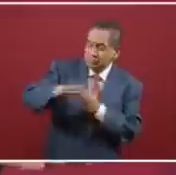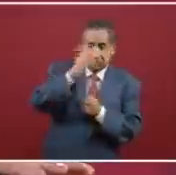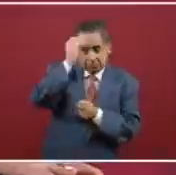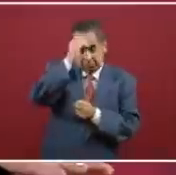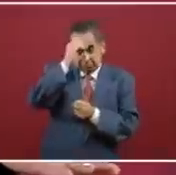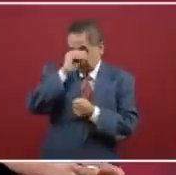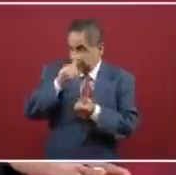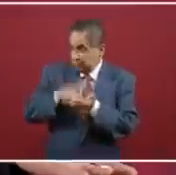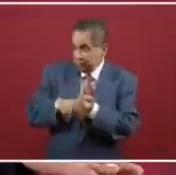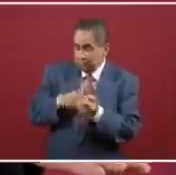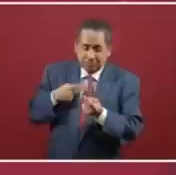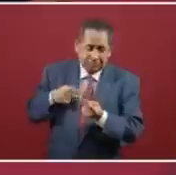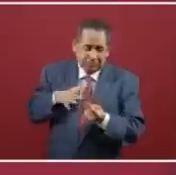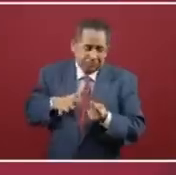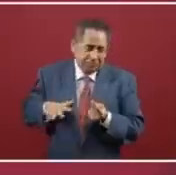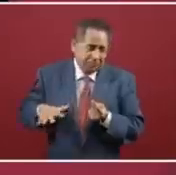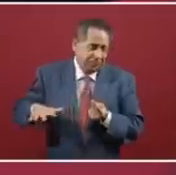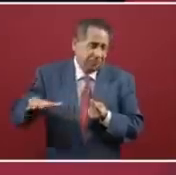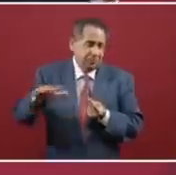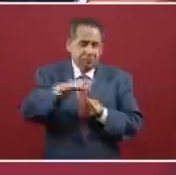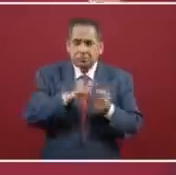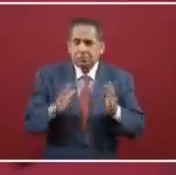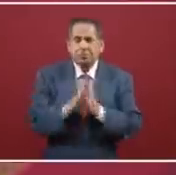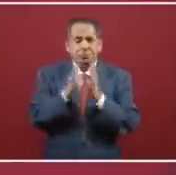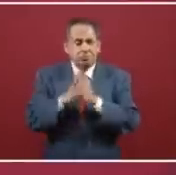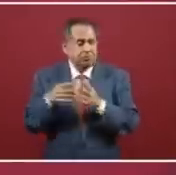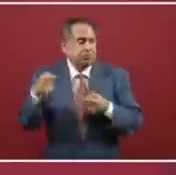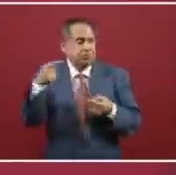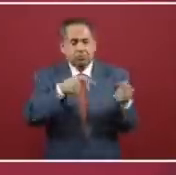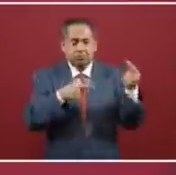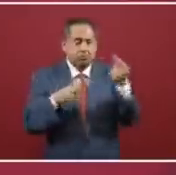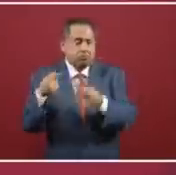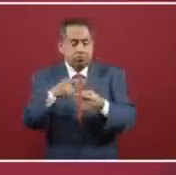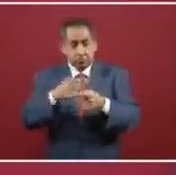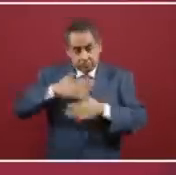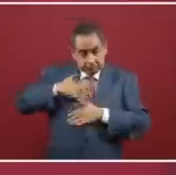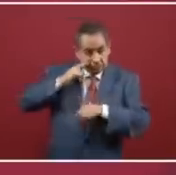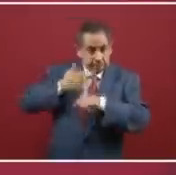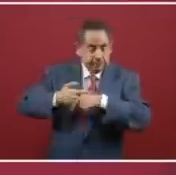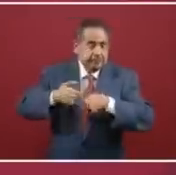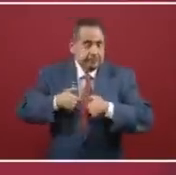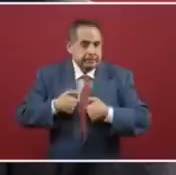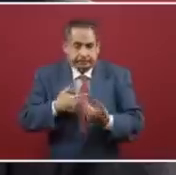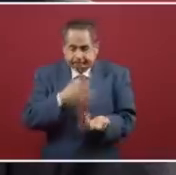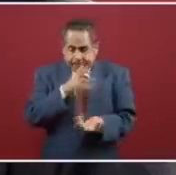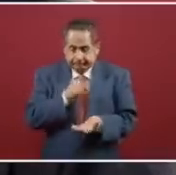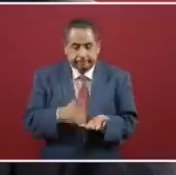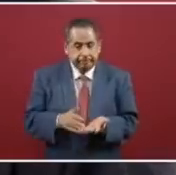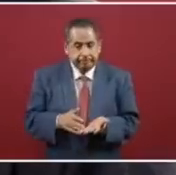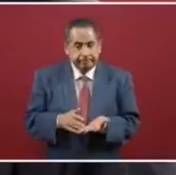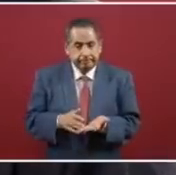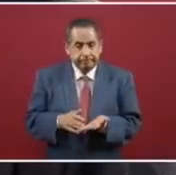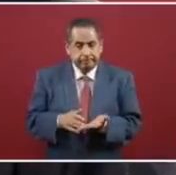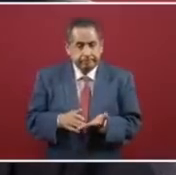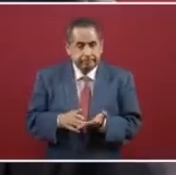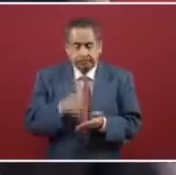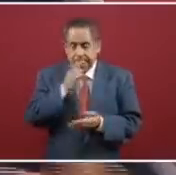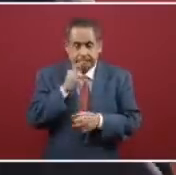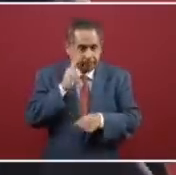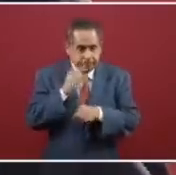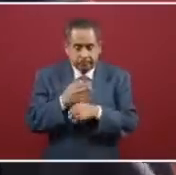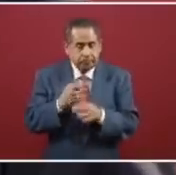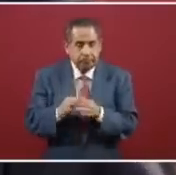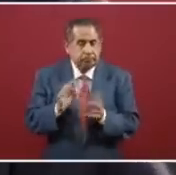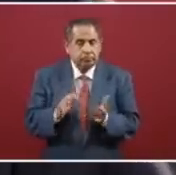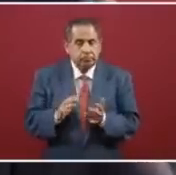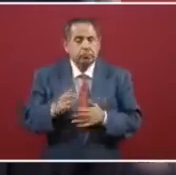opinión de quienes participan en este movimiento de transformación yo